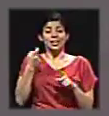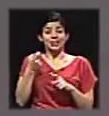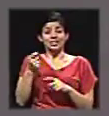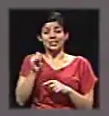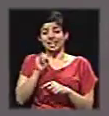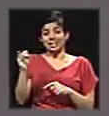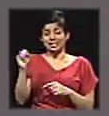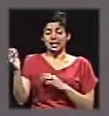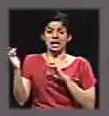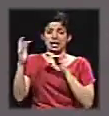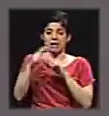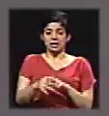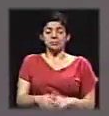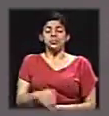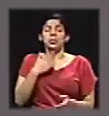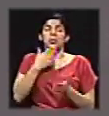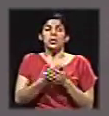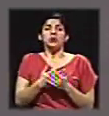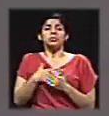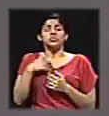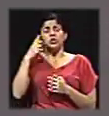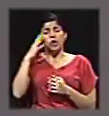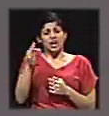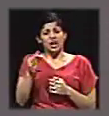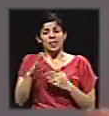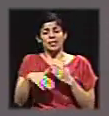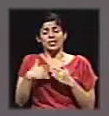la izquierda. Bueno, yo creo que después